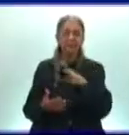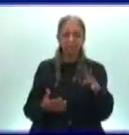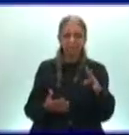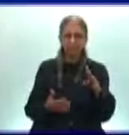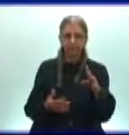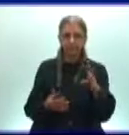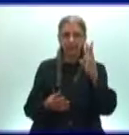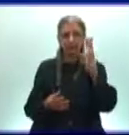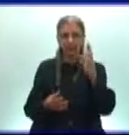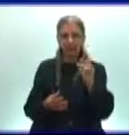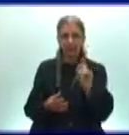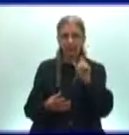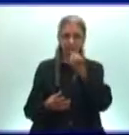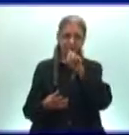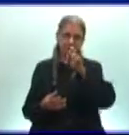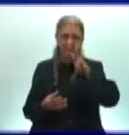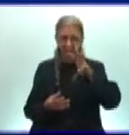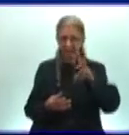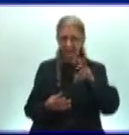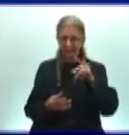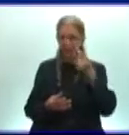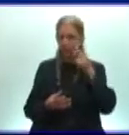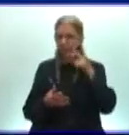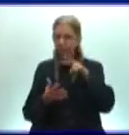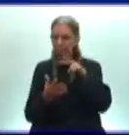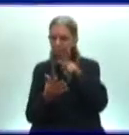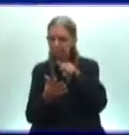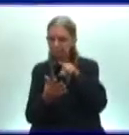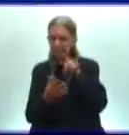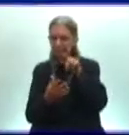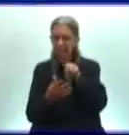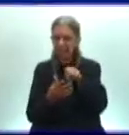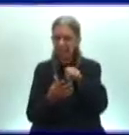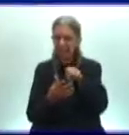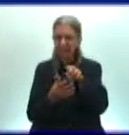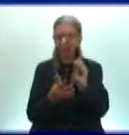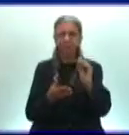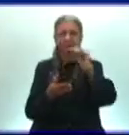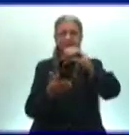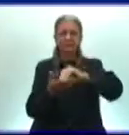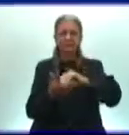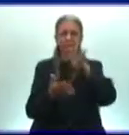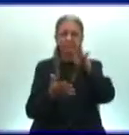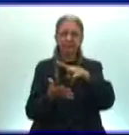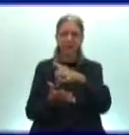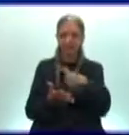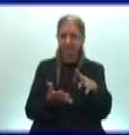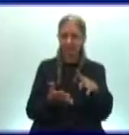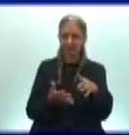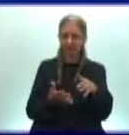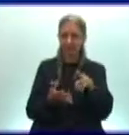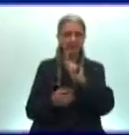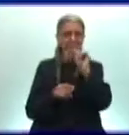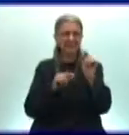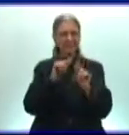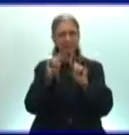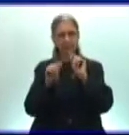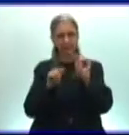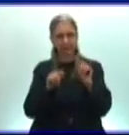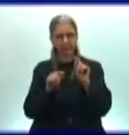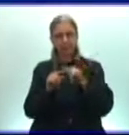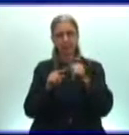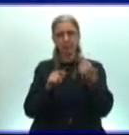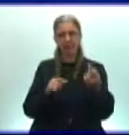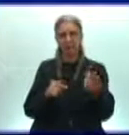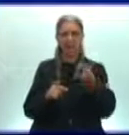número atómico 13, y ahí pueden ver entonces la ubicación del elemento en la tabla periódica. Les preguntaba, ¿por qué en el grupo